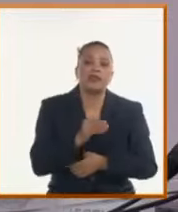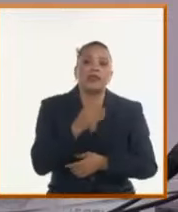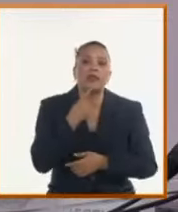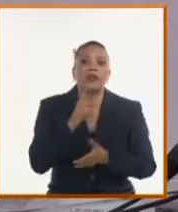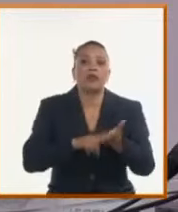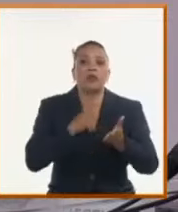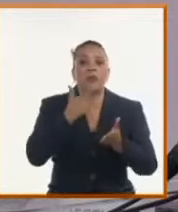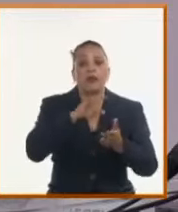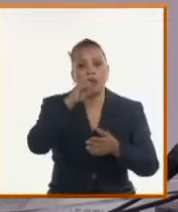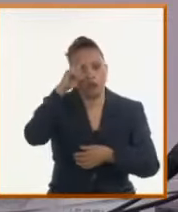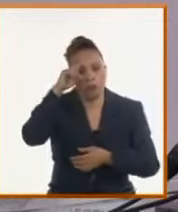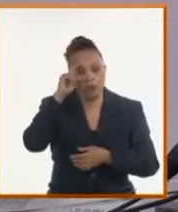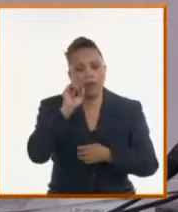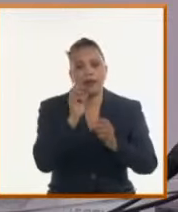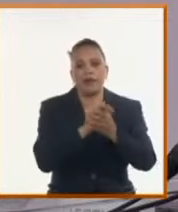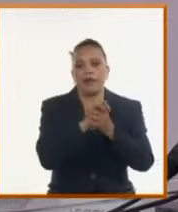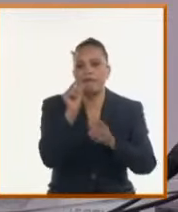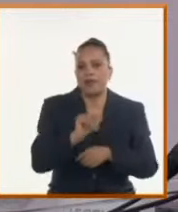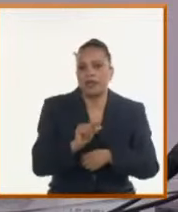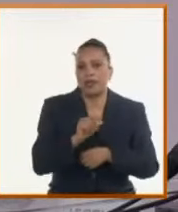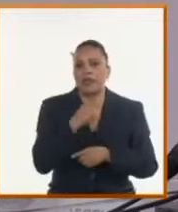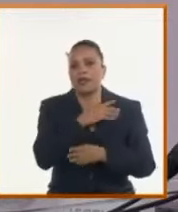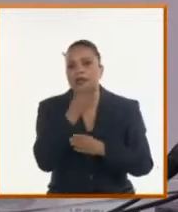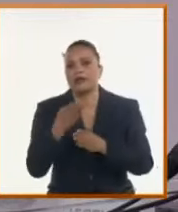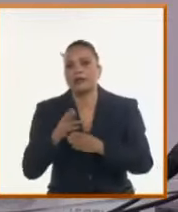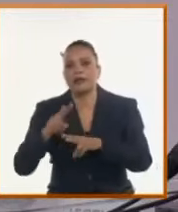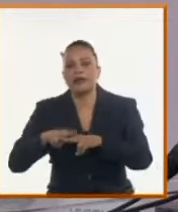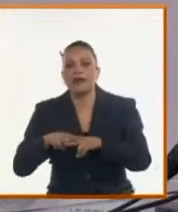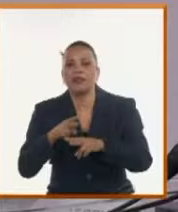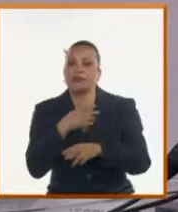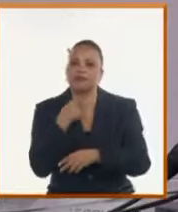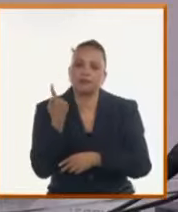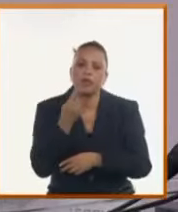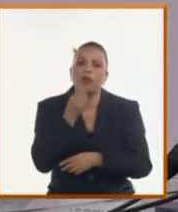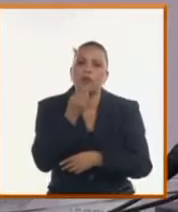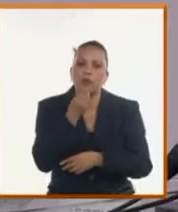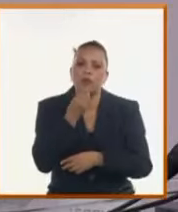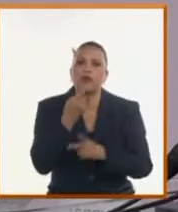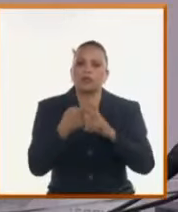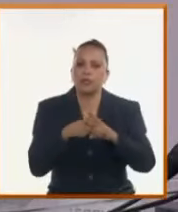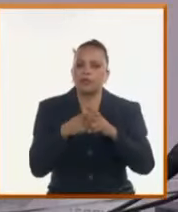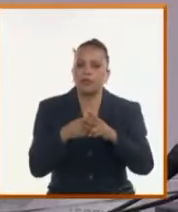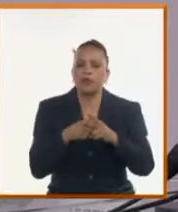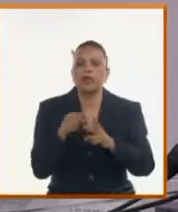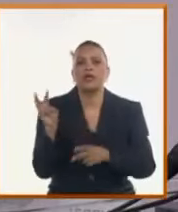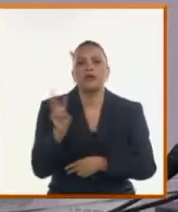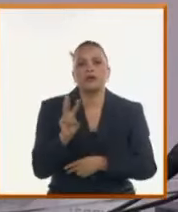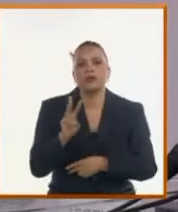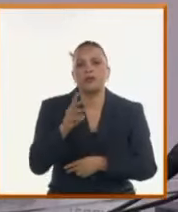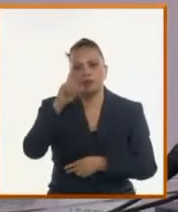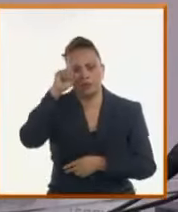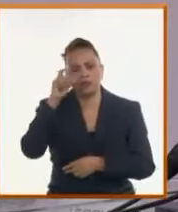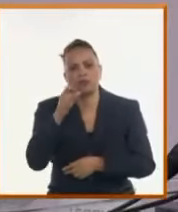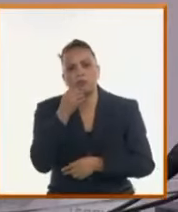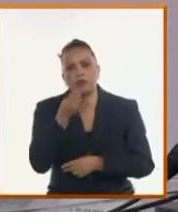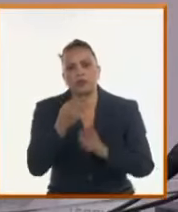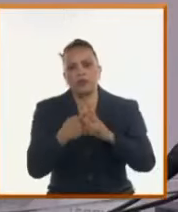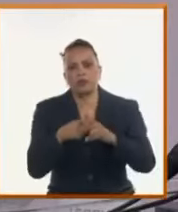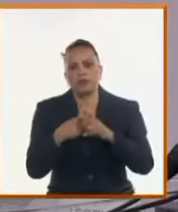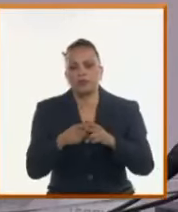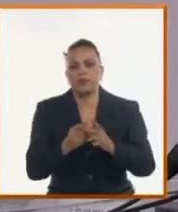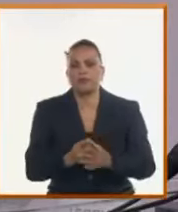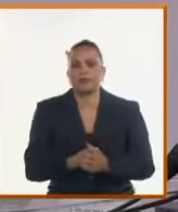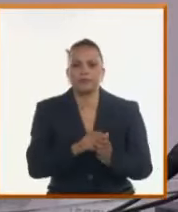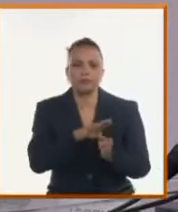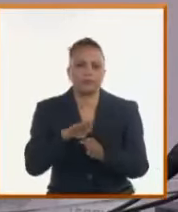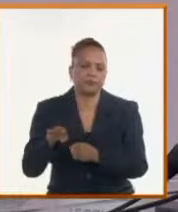mayabeque hasta la Habana se va a perder podría resolver a la población de wines y San José de Las Lajas su movimiento Rafael González